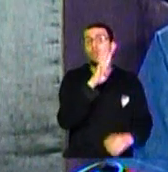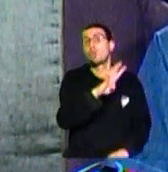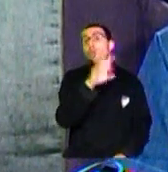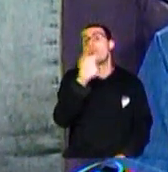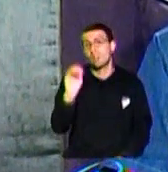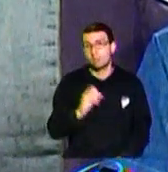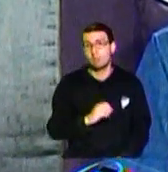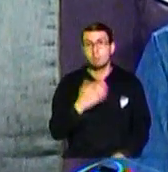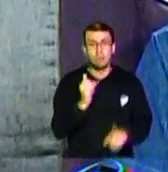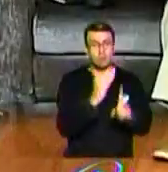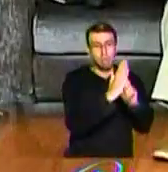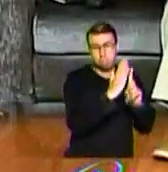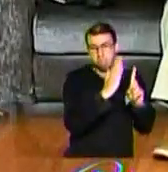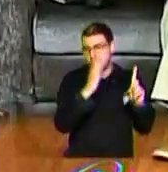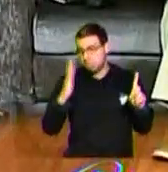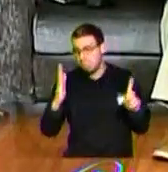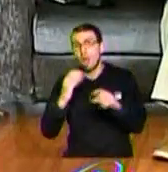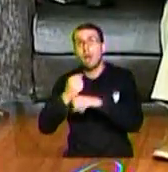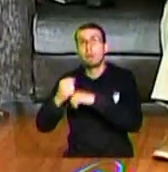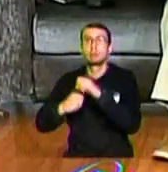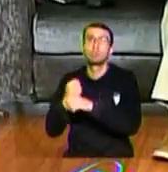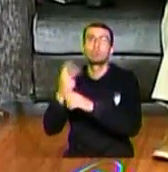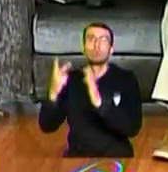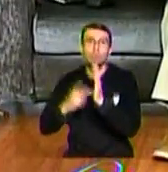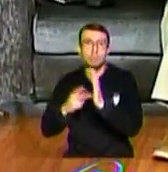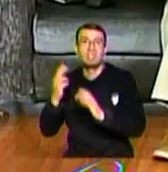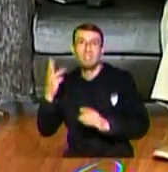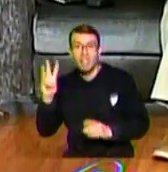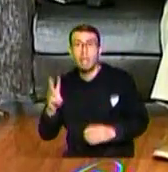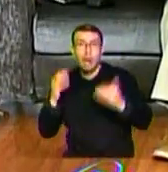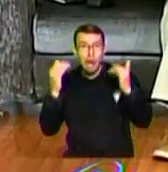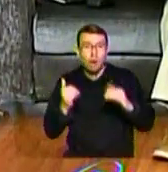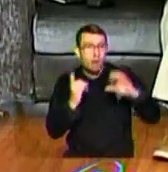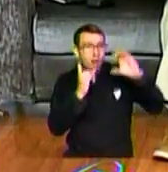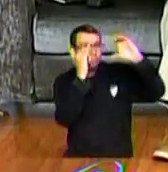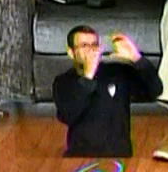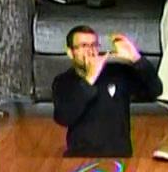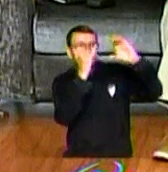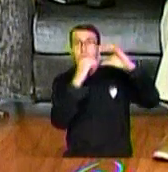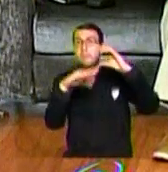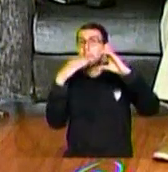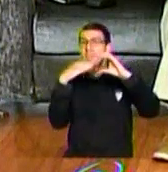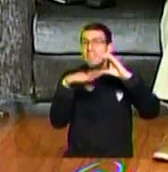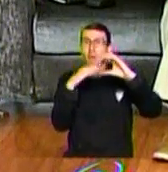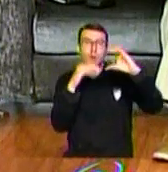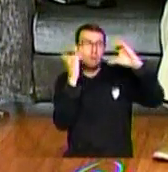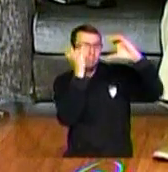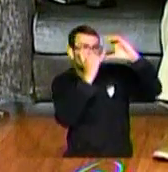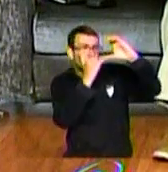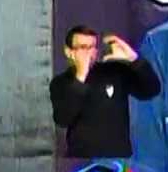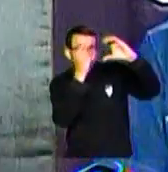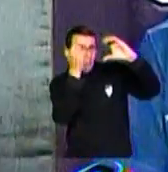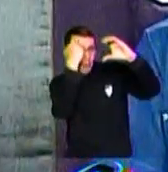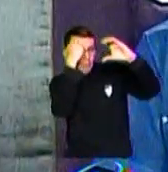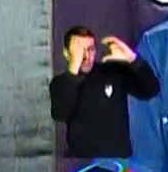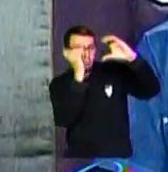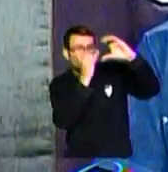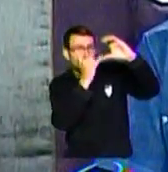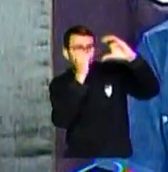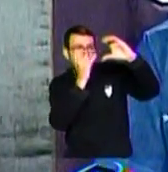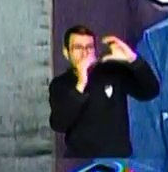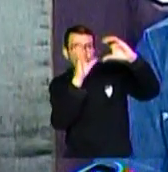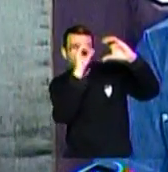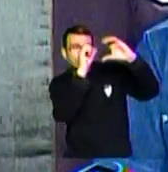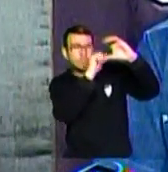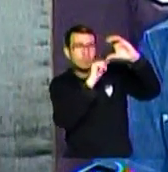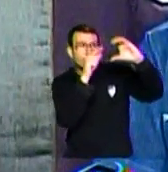año 2013. Ya ahorita hablamos de videocolposcopia, ya ahorita hablamos de pruebas de tipificación del virus del papiloma humano, y